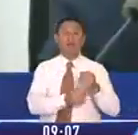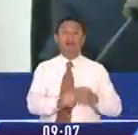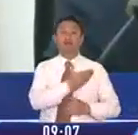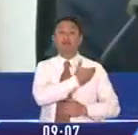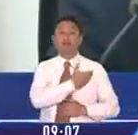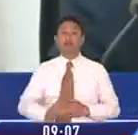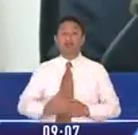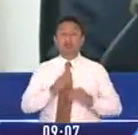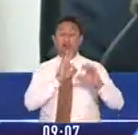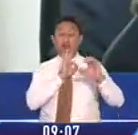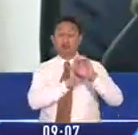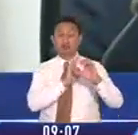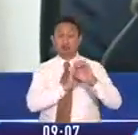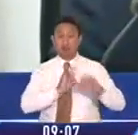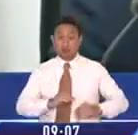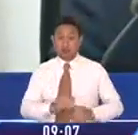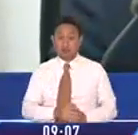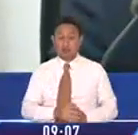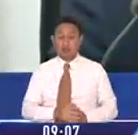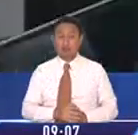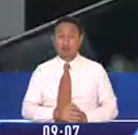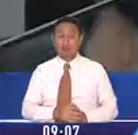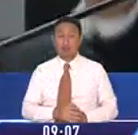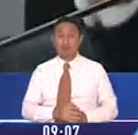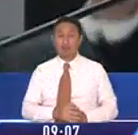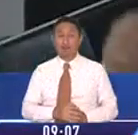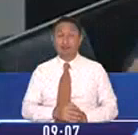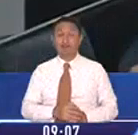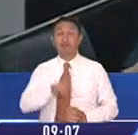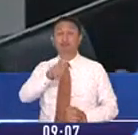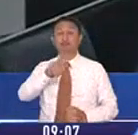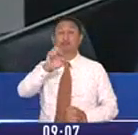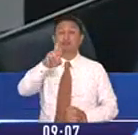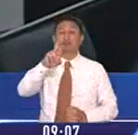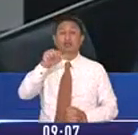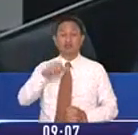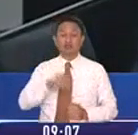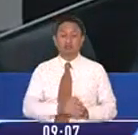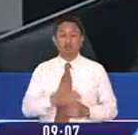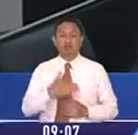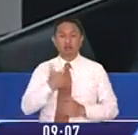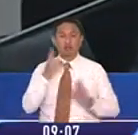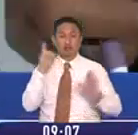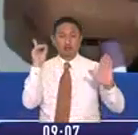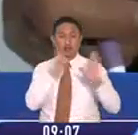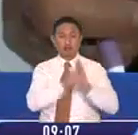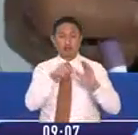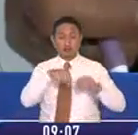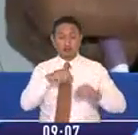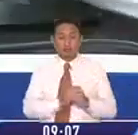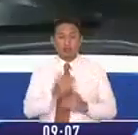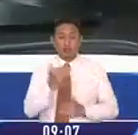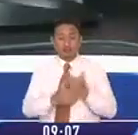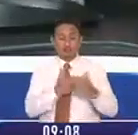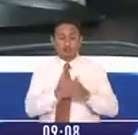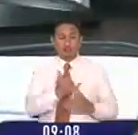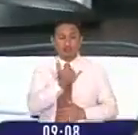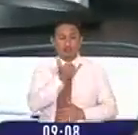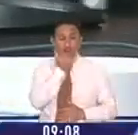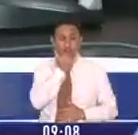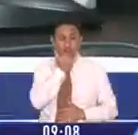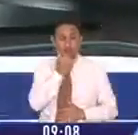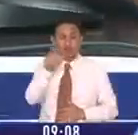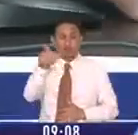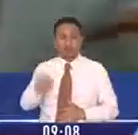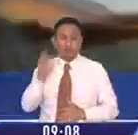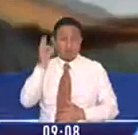del Consejo de Participación Ciudadana y Control Social, Allen Berbera, decidió presentar una denuncia por fraude procesal en contra de la